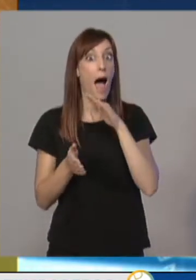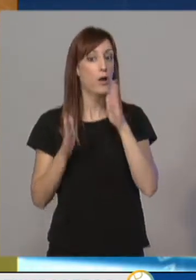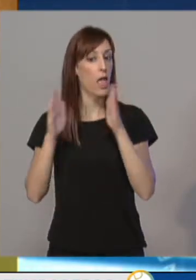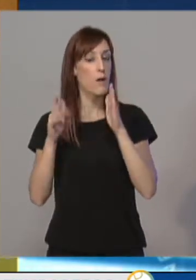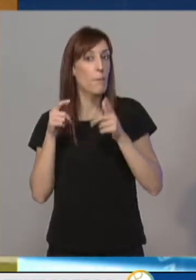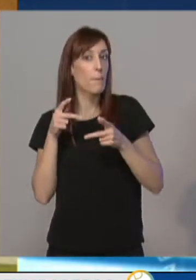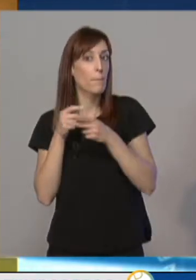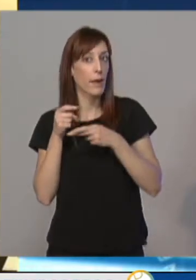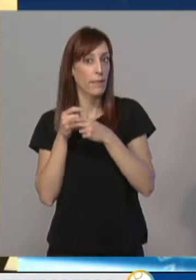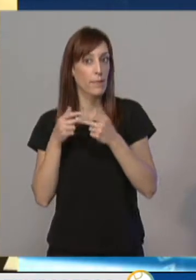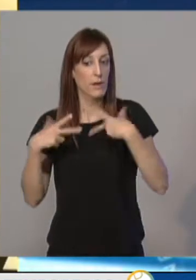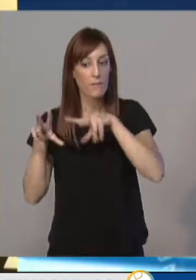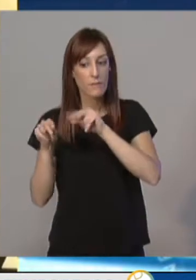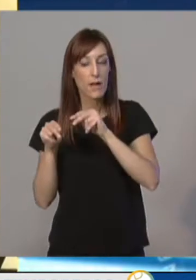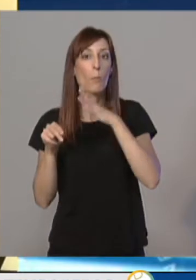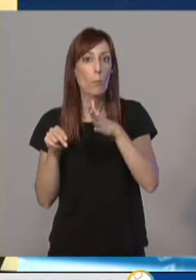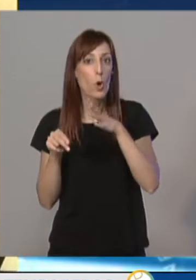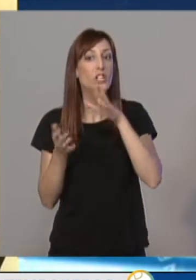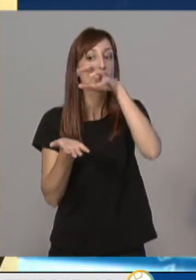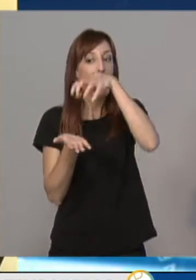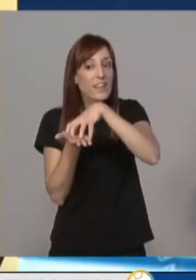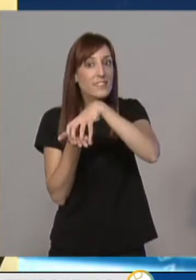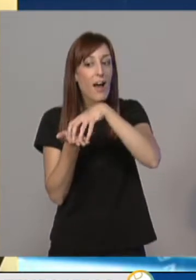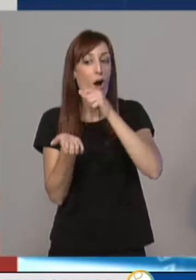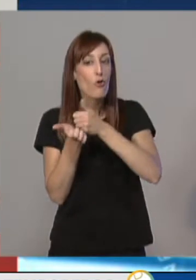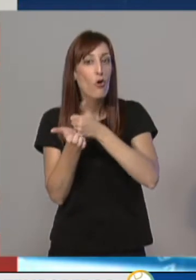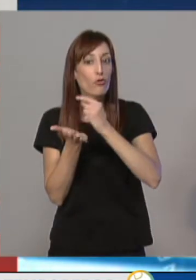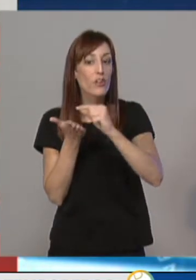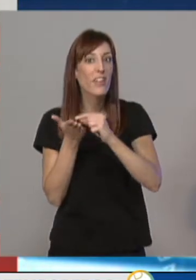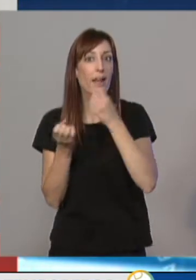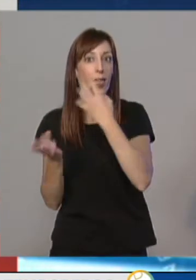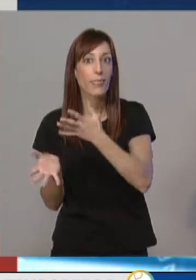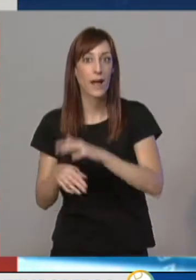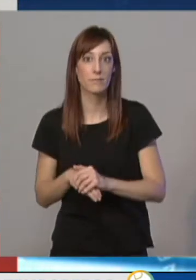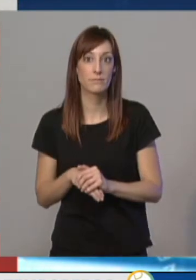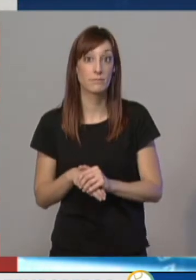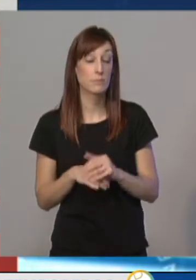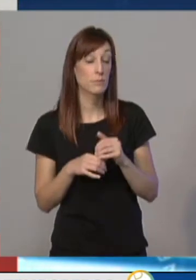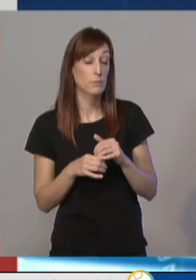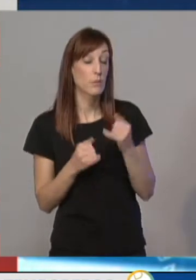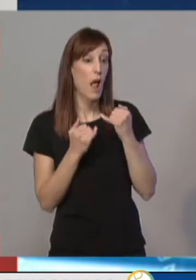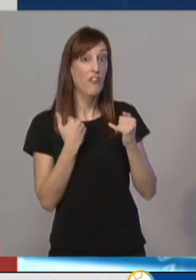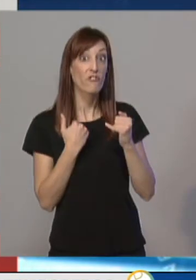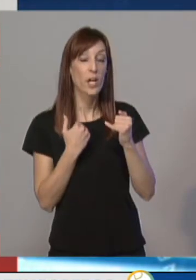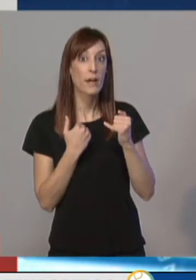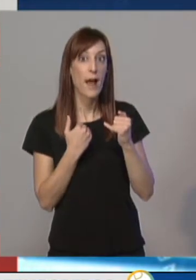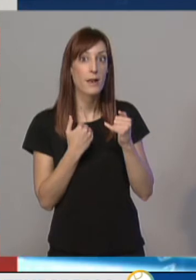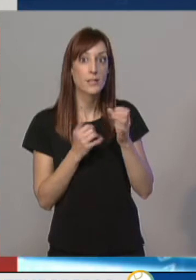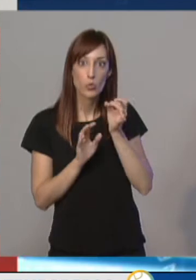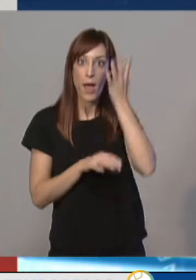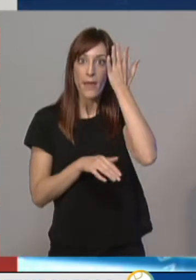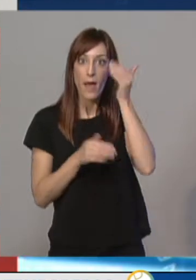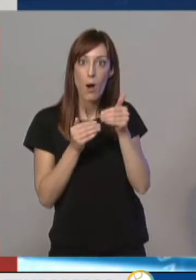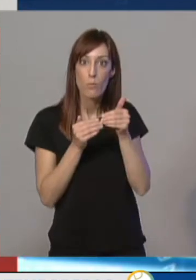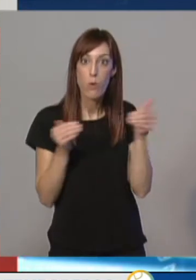...Caritas hace un balance positivo del funcionamiento de esta oficina. Al final ha sido una experiencia piloto... ...creemos que